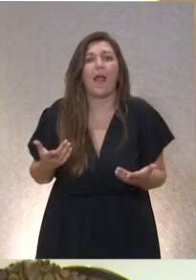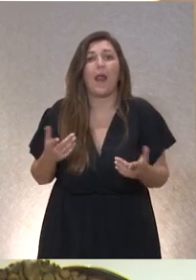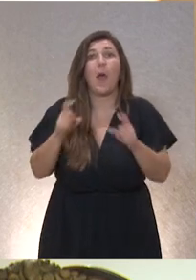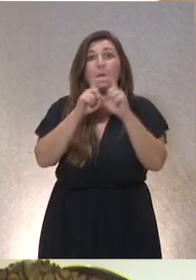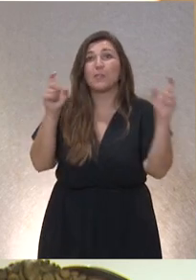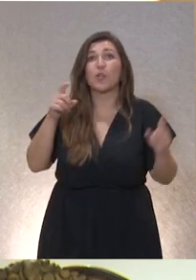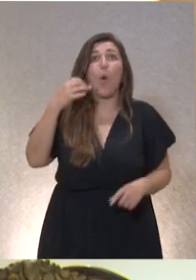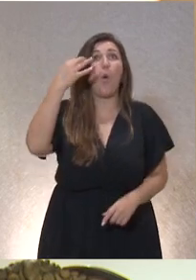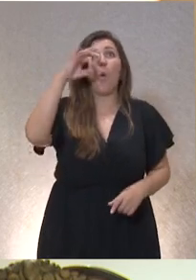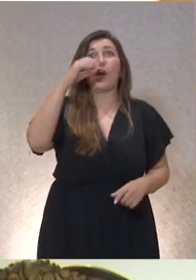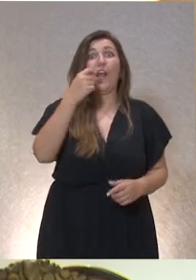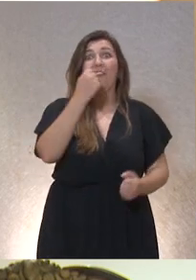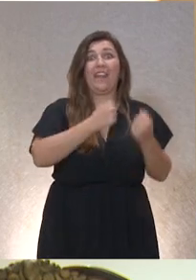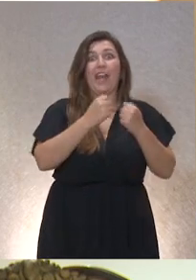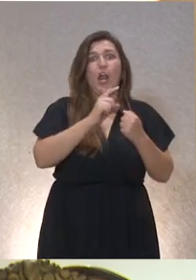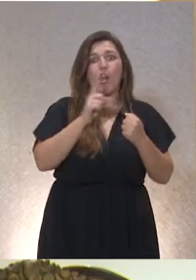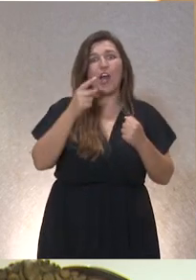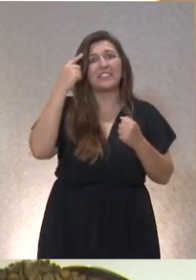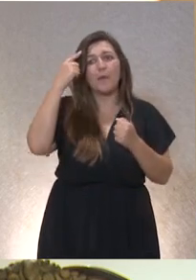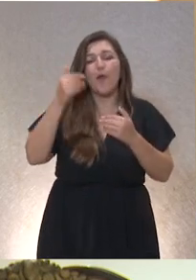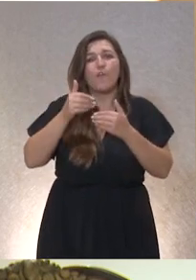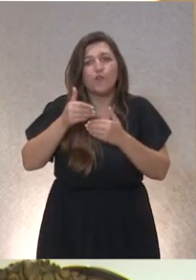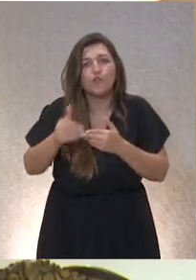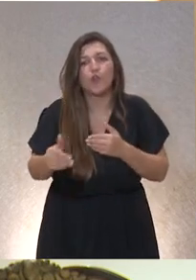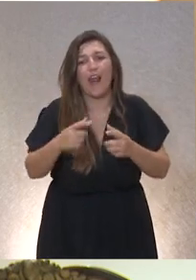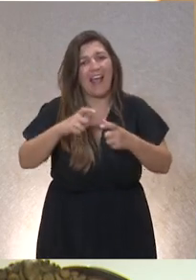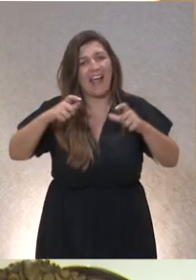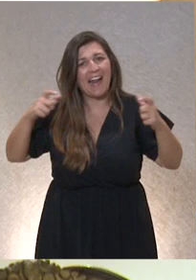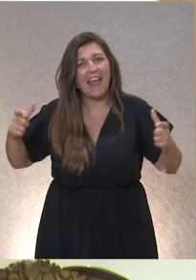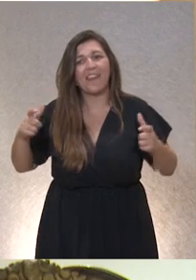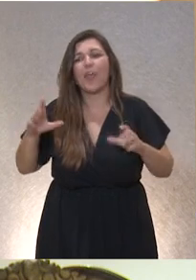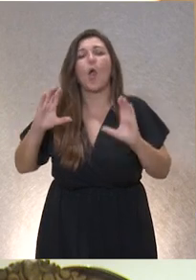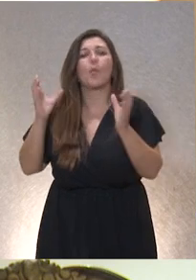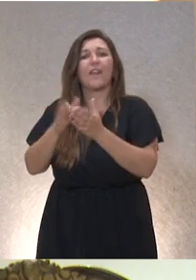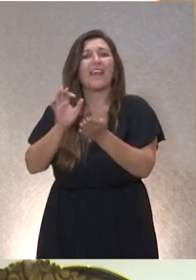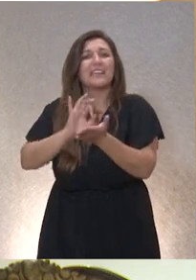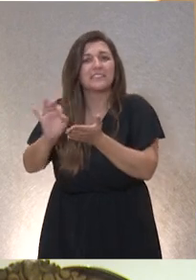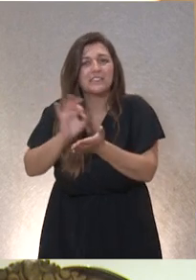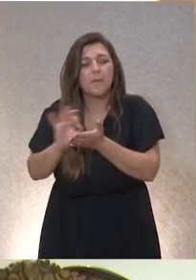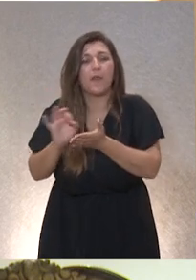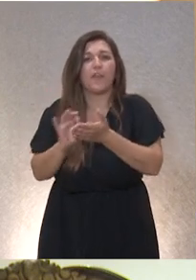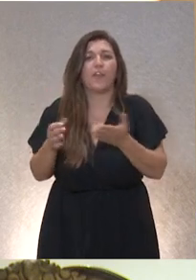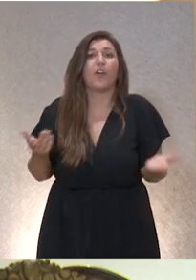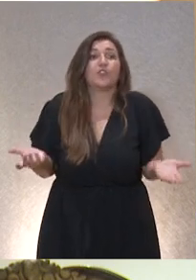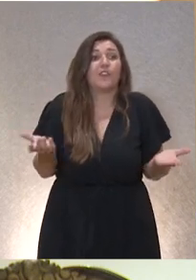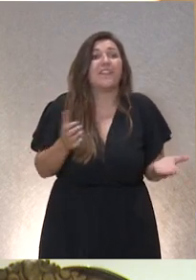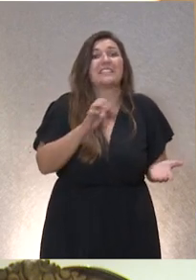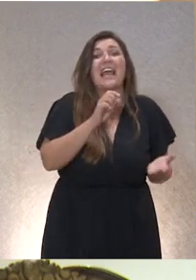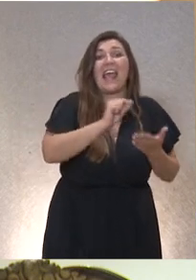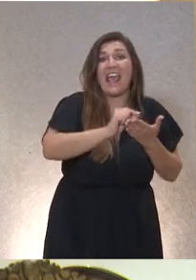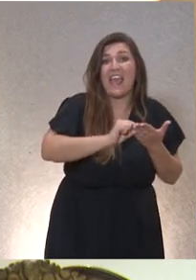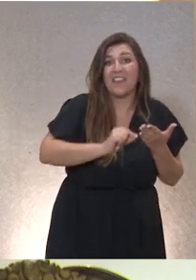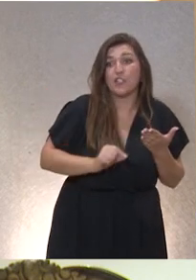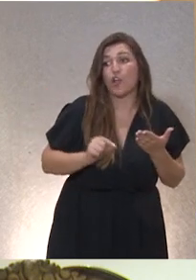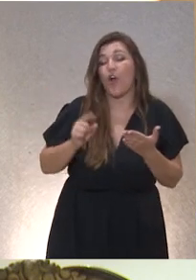ganar dinero tiene que ser ganar futuro crecer servir a su comunidad Pues los Editores y los medios Tienen